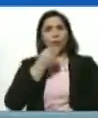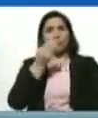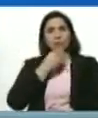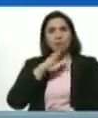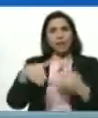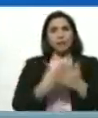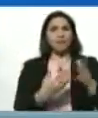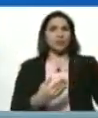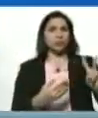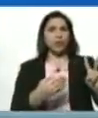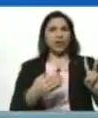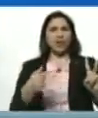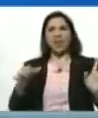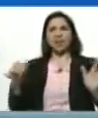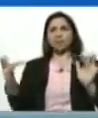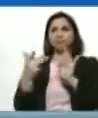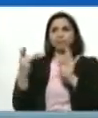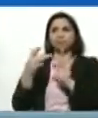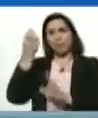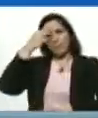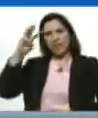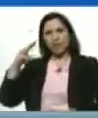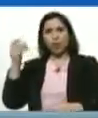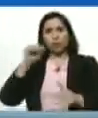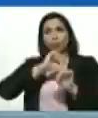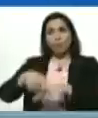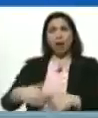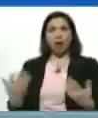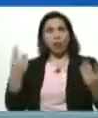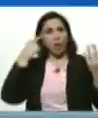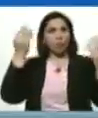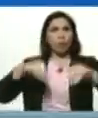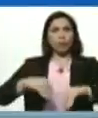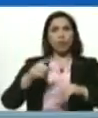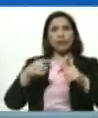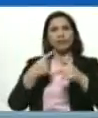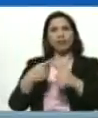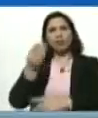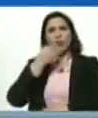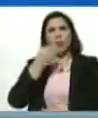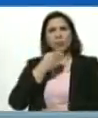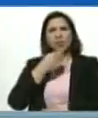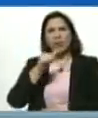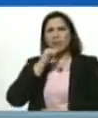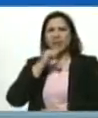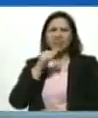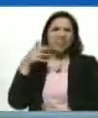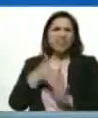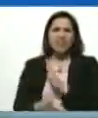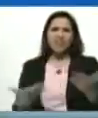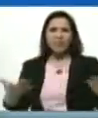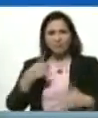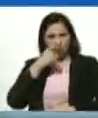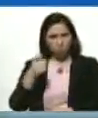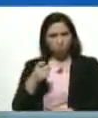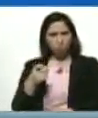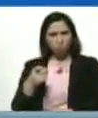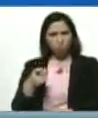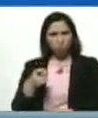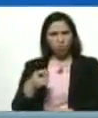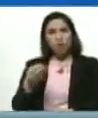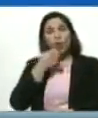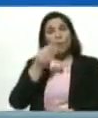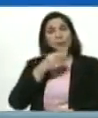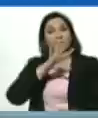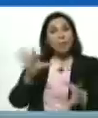de mexico froto un varón y ese alimento para quienes para maduro se alimento es para